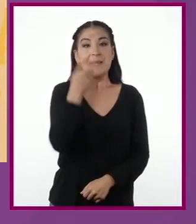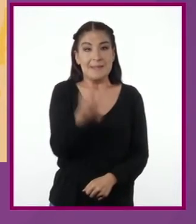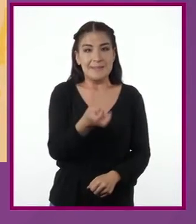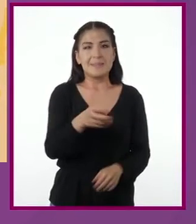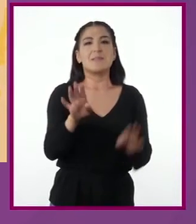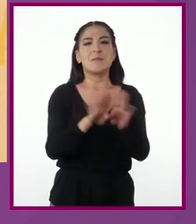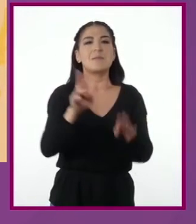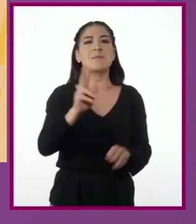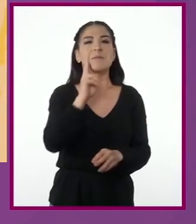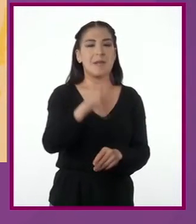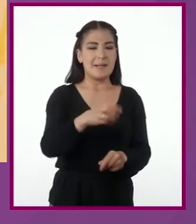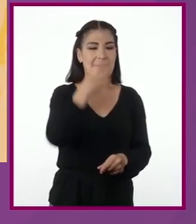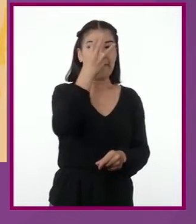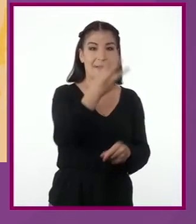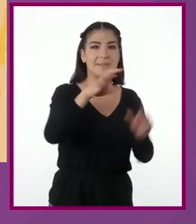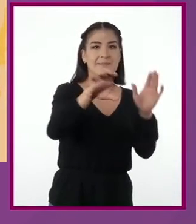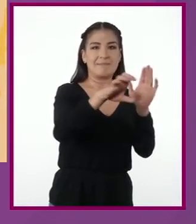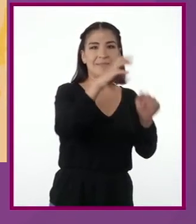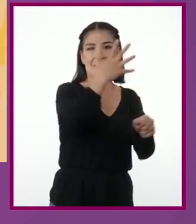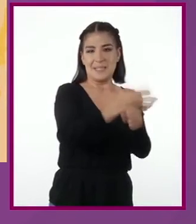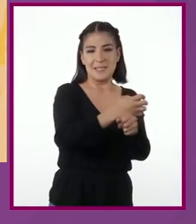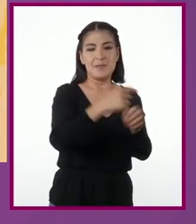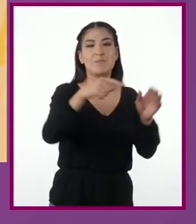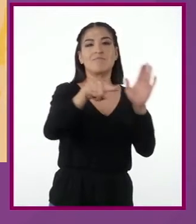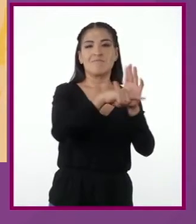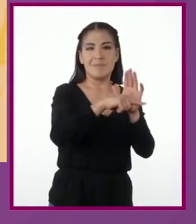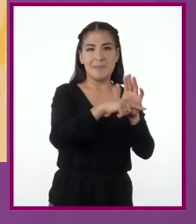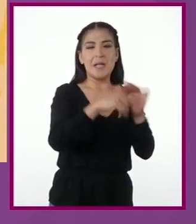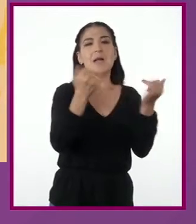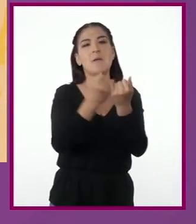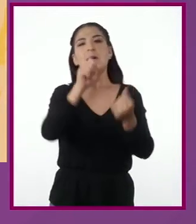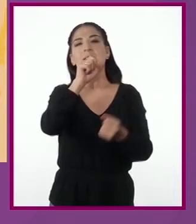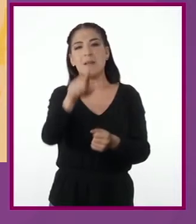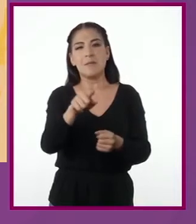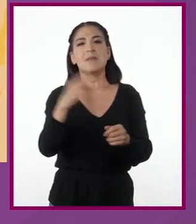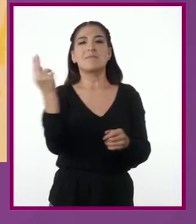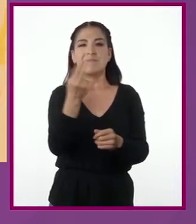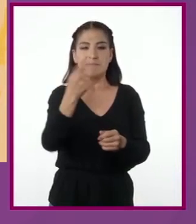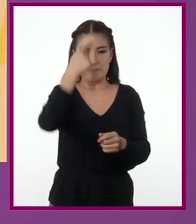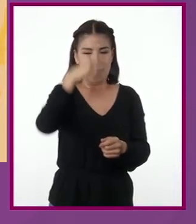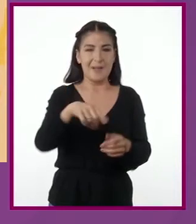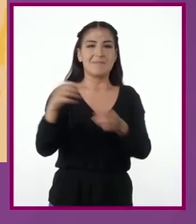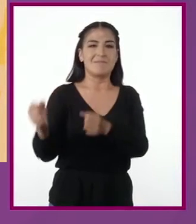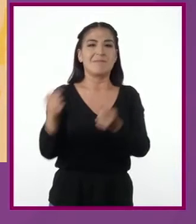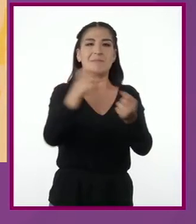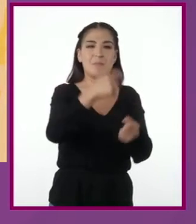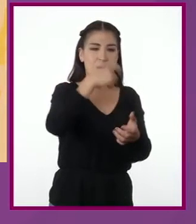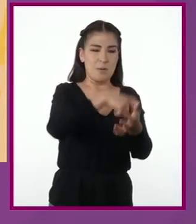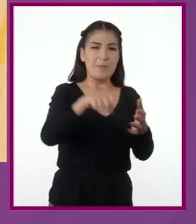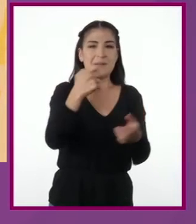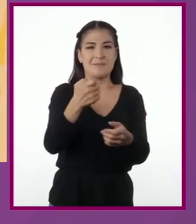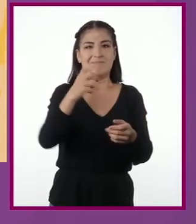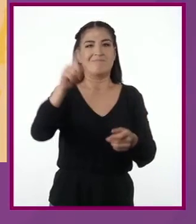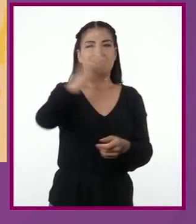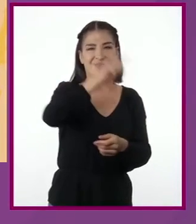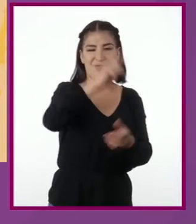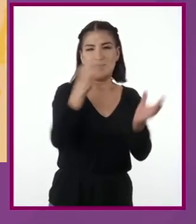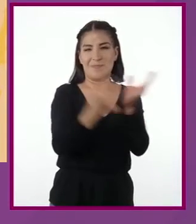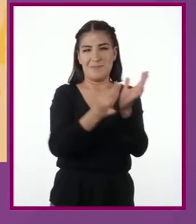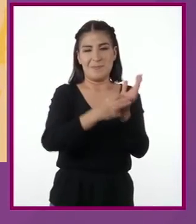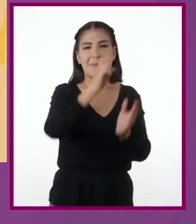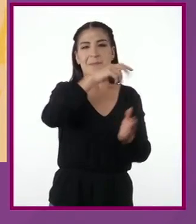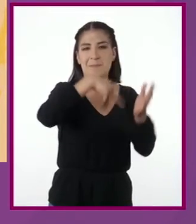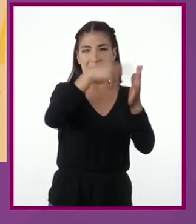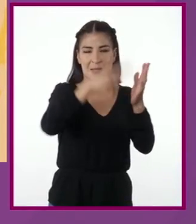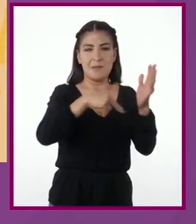caso necesitamos 3/5 negativos para indicar la cantidad que vamos a necesitar de la lata de pintura.